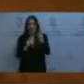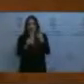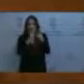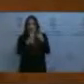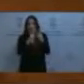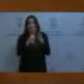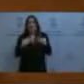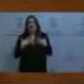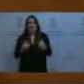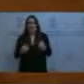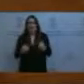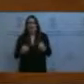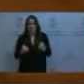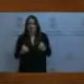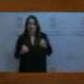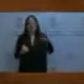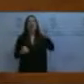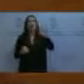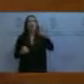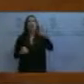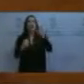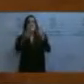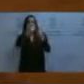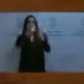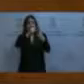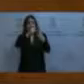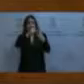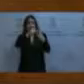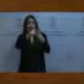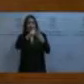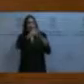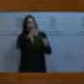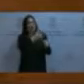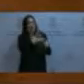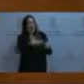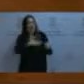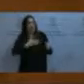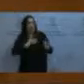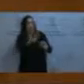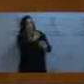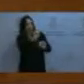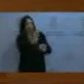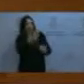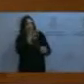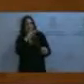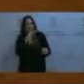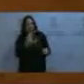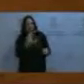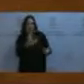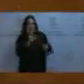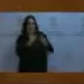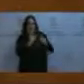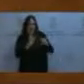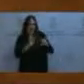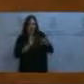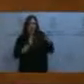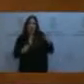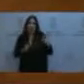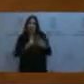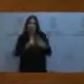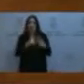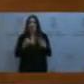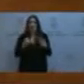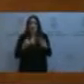sanidad. Bueno, y hablando de agroganadería, luego quieren que no la reprueben. Bueno, y se queja. 1 de